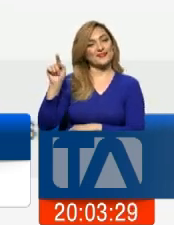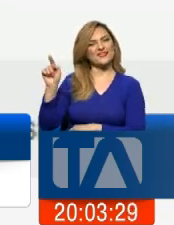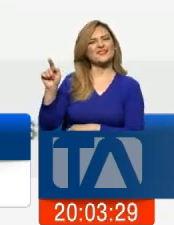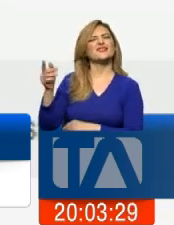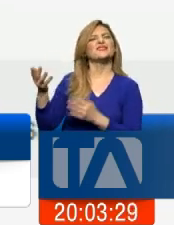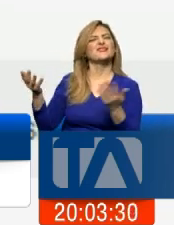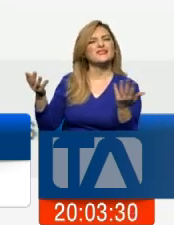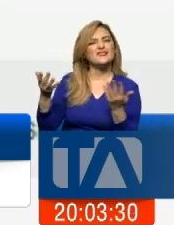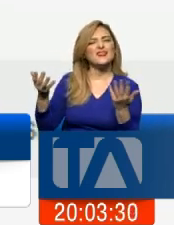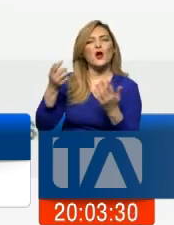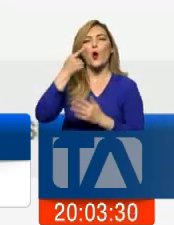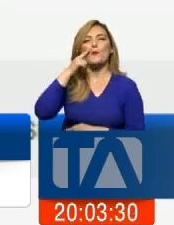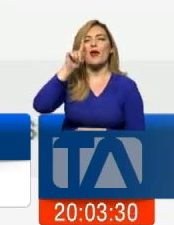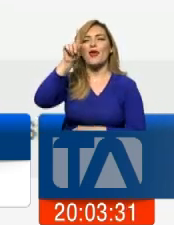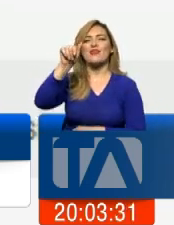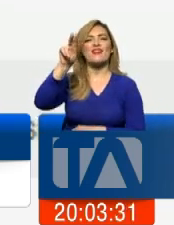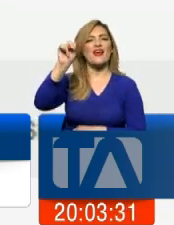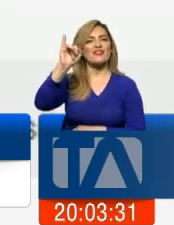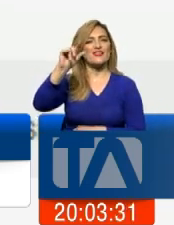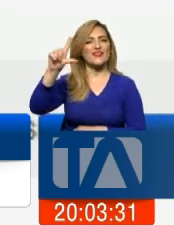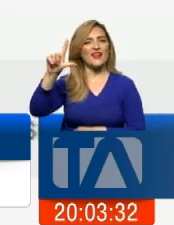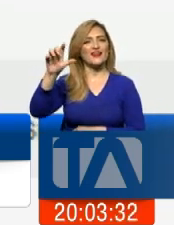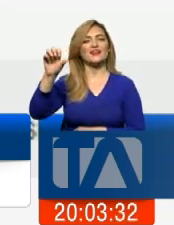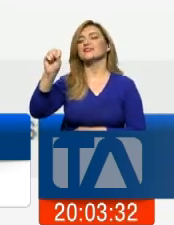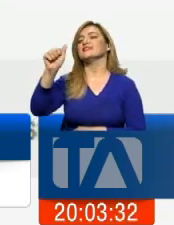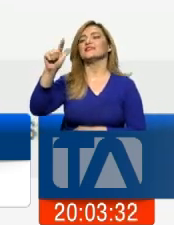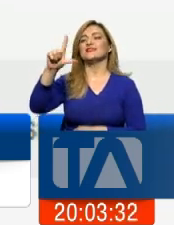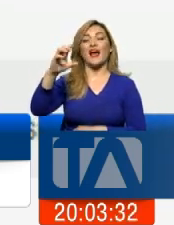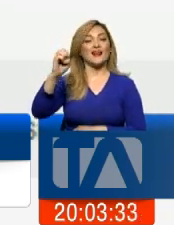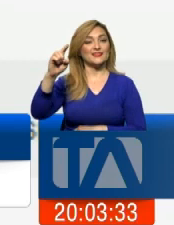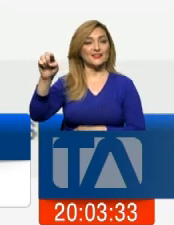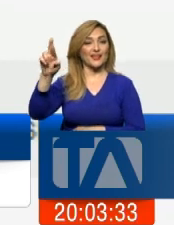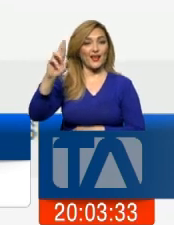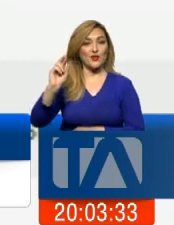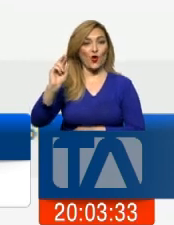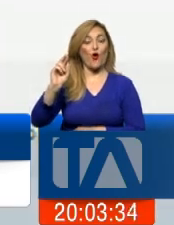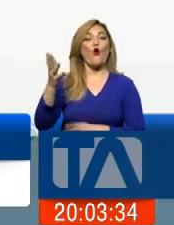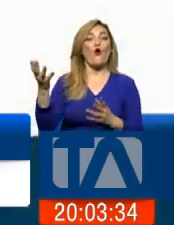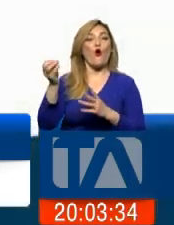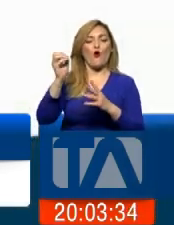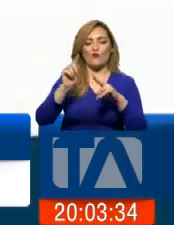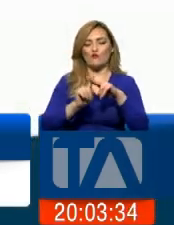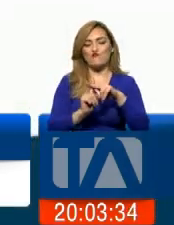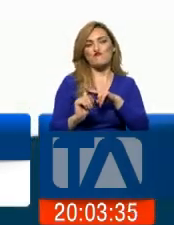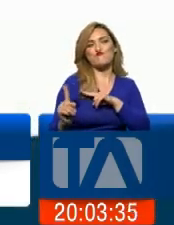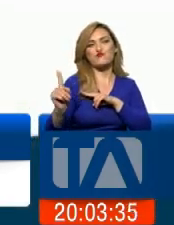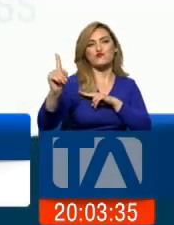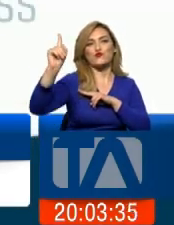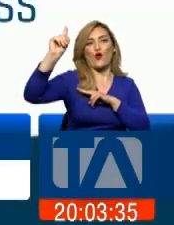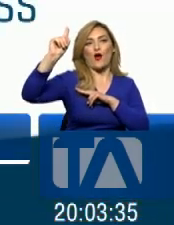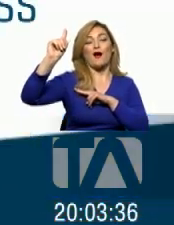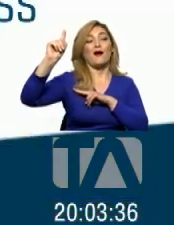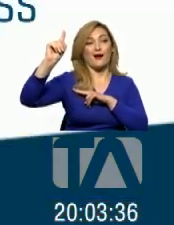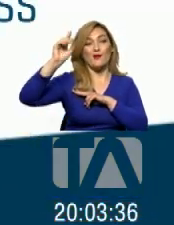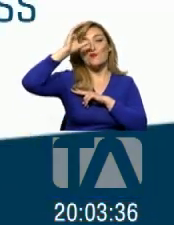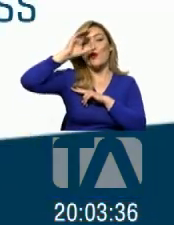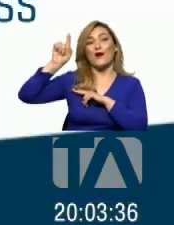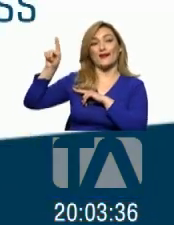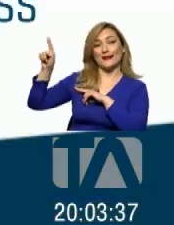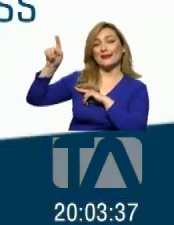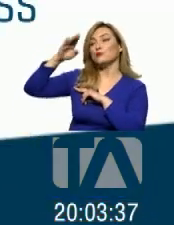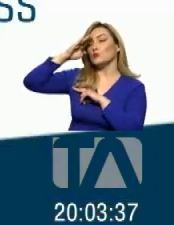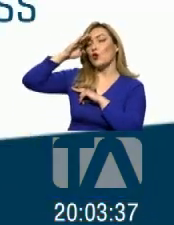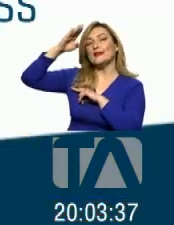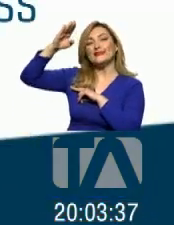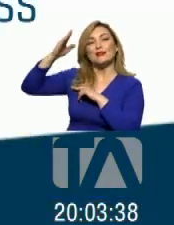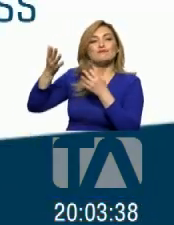Pulley, es Daniel Salcedo Bonilla. El mismo Daniel Salcedo que se encuentra prófugo de la justicia y que es buscado por la